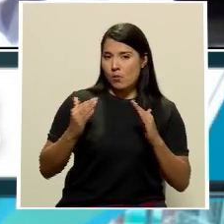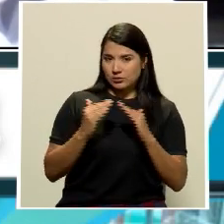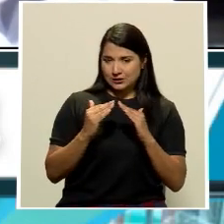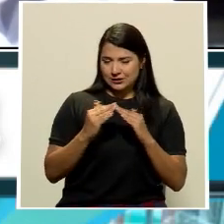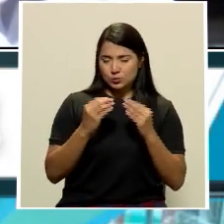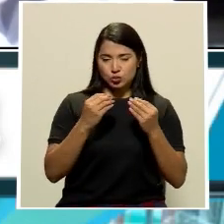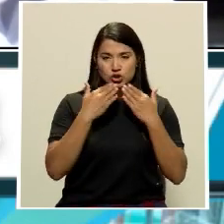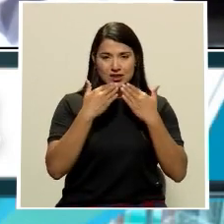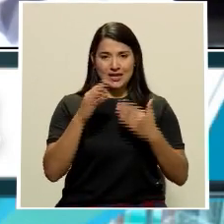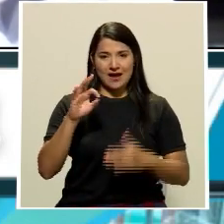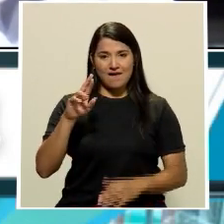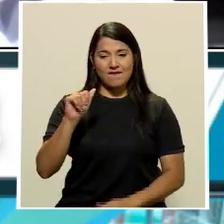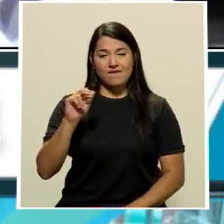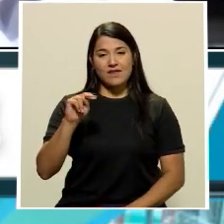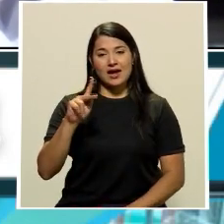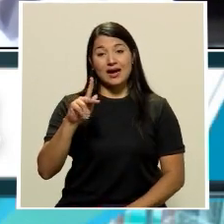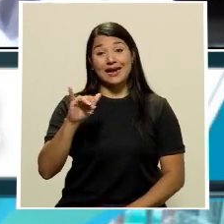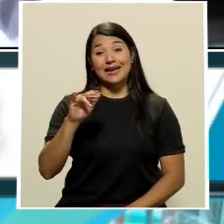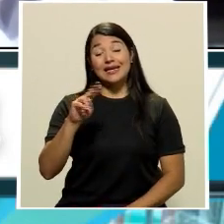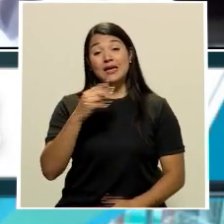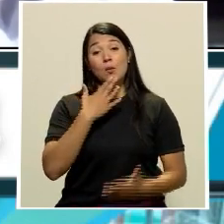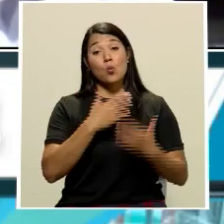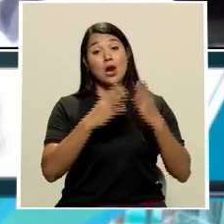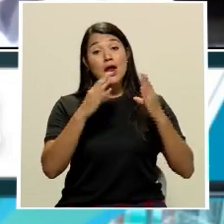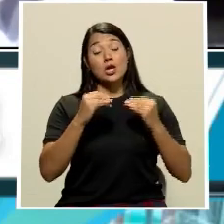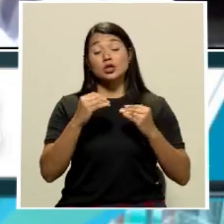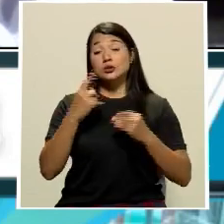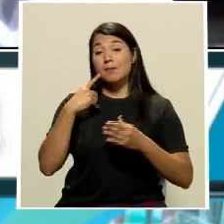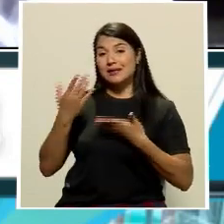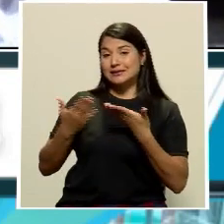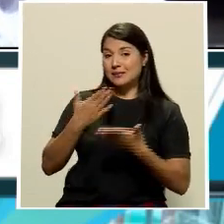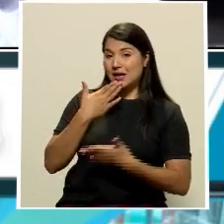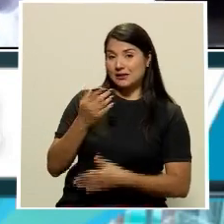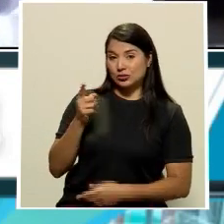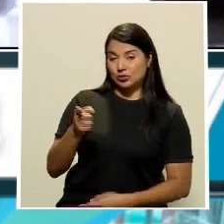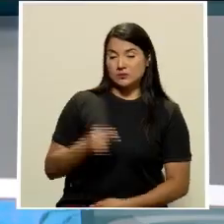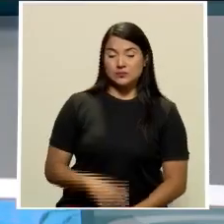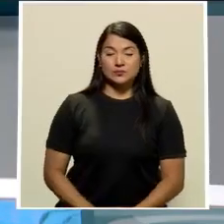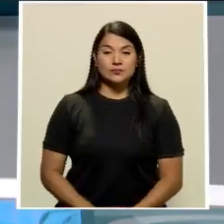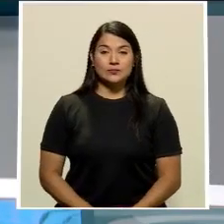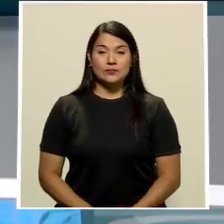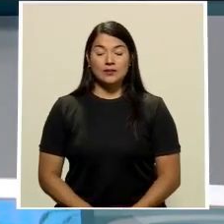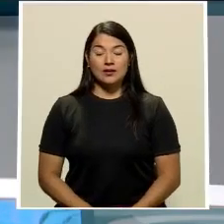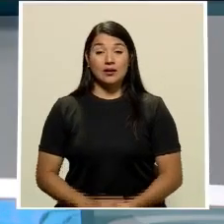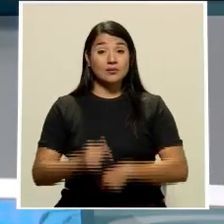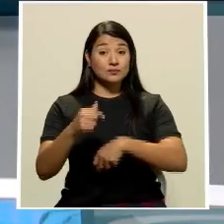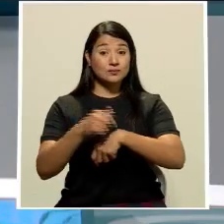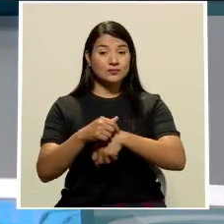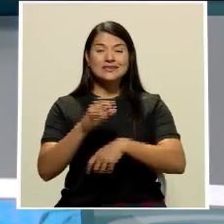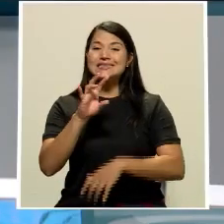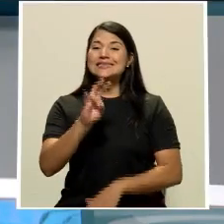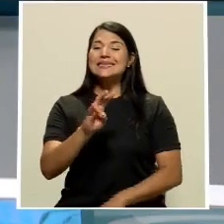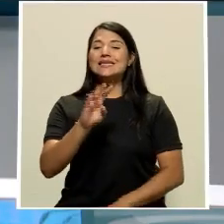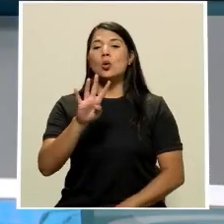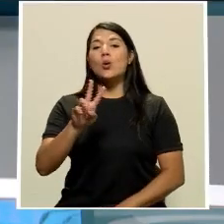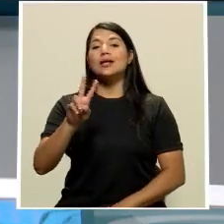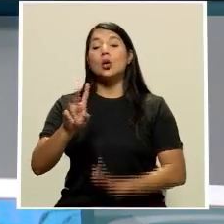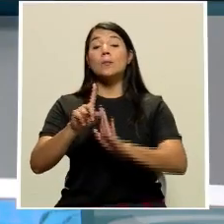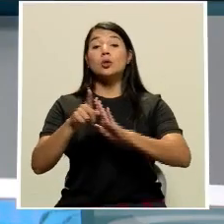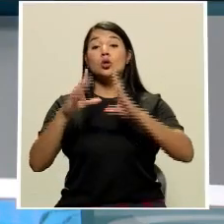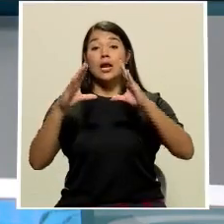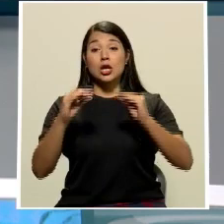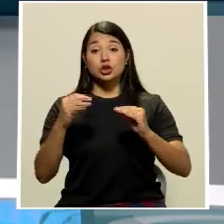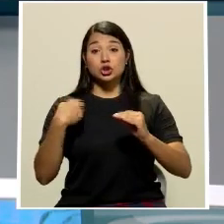Muchísimas gracias, don Franklin. Buenas noches. A la orden, muchas gracias a usted. A las 7 de la noche con 42